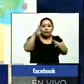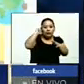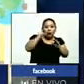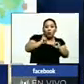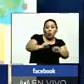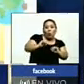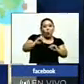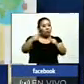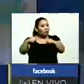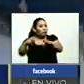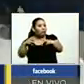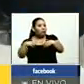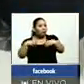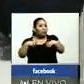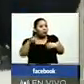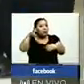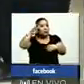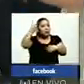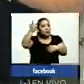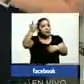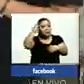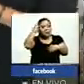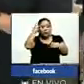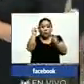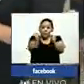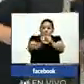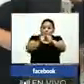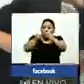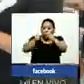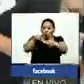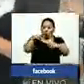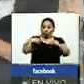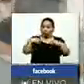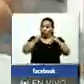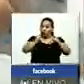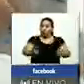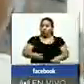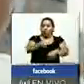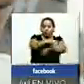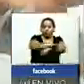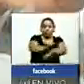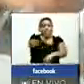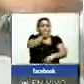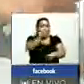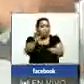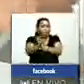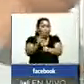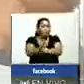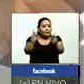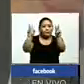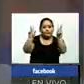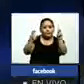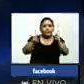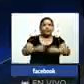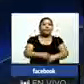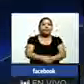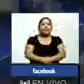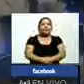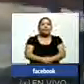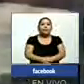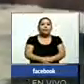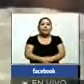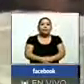muerte y significaría un ahorro millonario al Estado. Tenemos un informe completo sobre el tema.